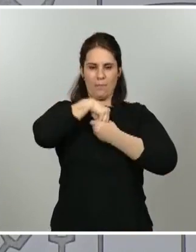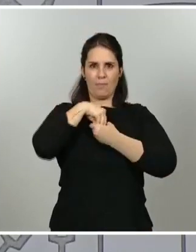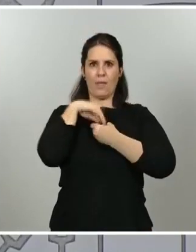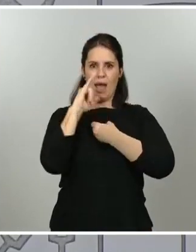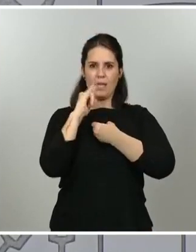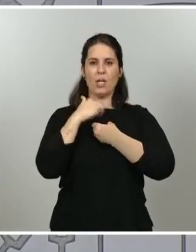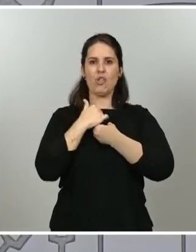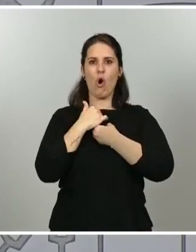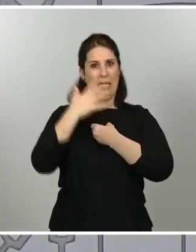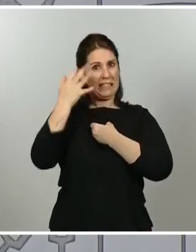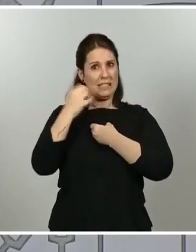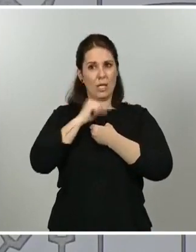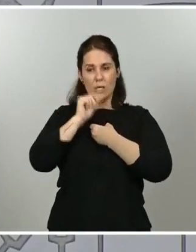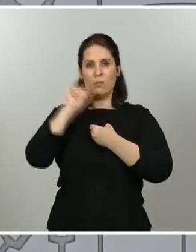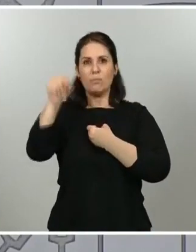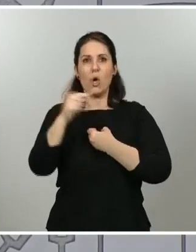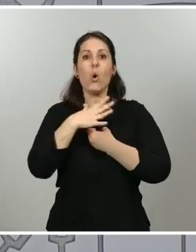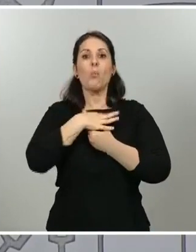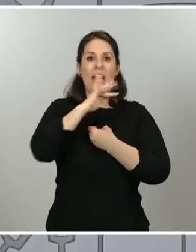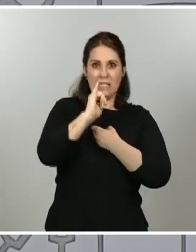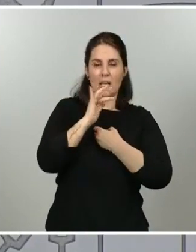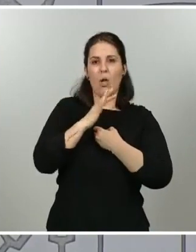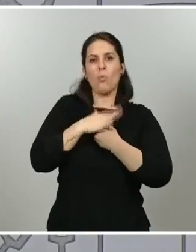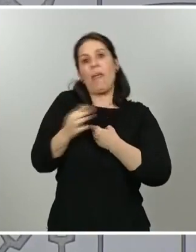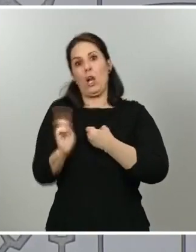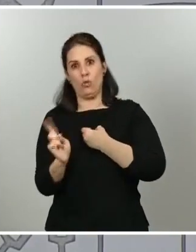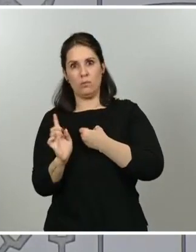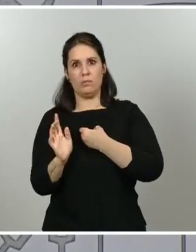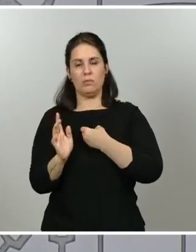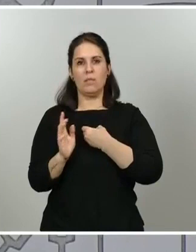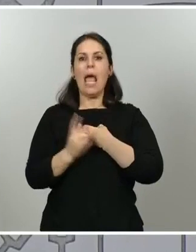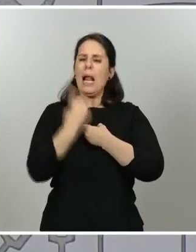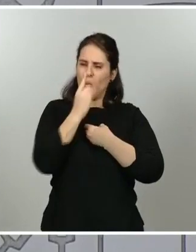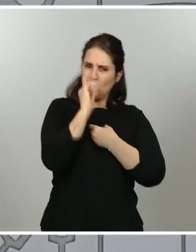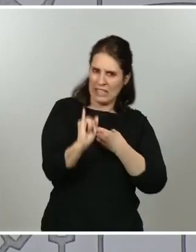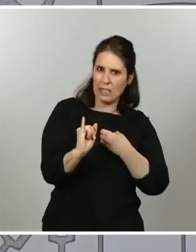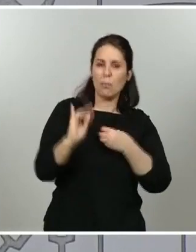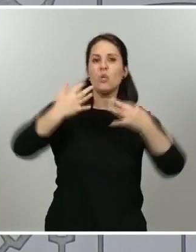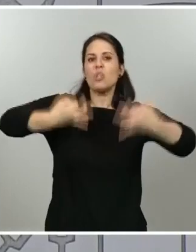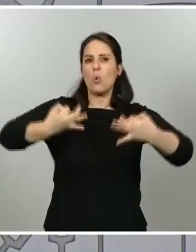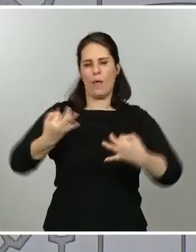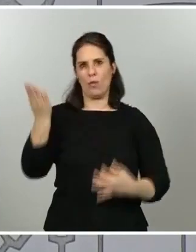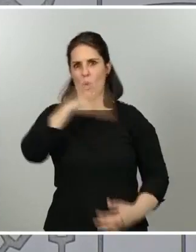puedan infectar a otras personas. Sí que en algunos casos podría ser, pero no tenemos seguridad. Por lo tanto, tenemos